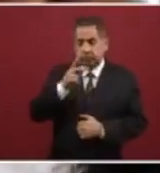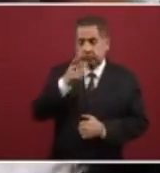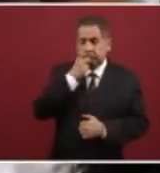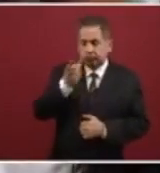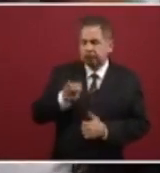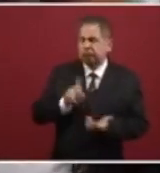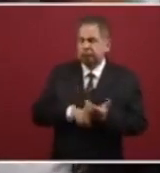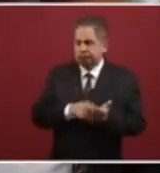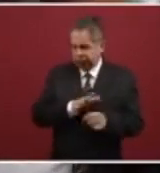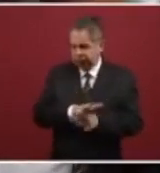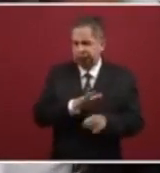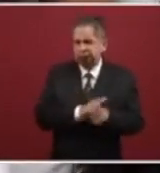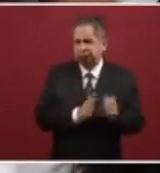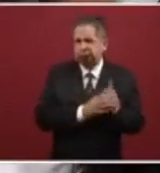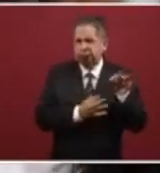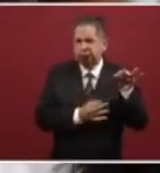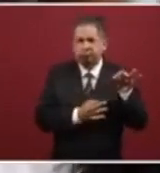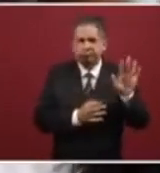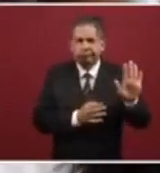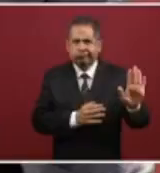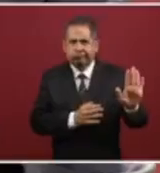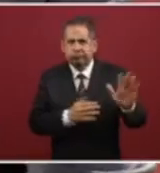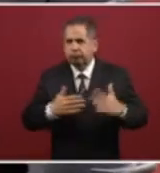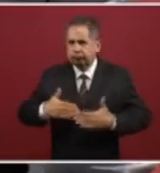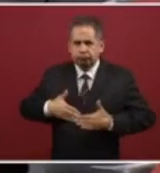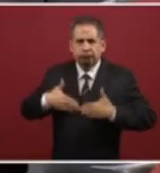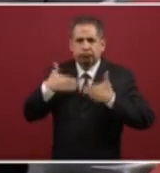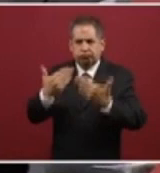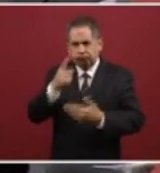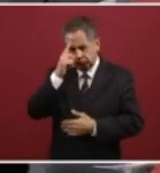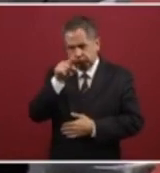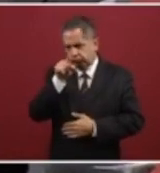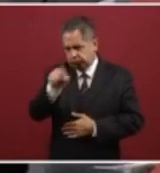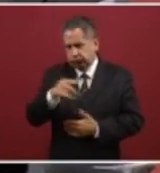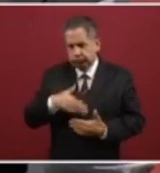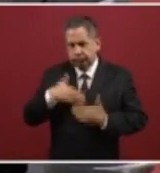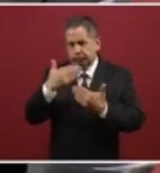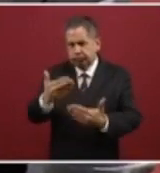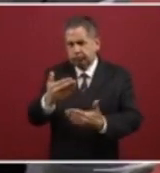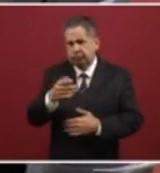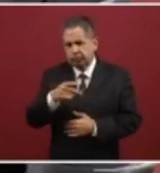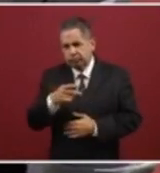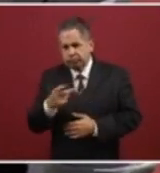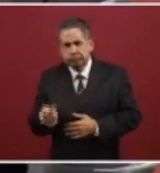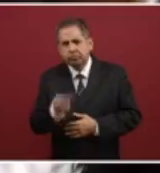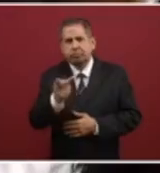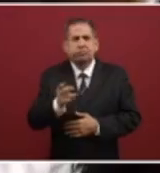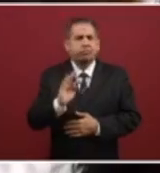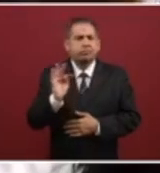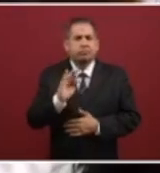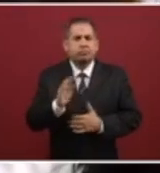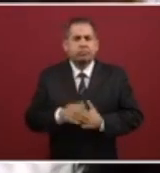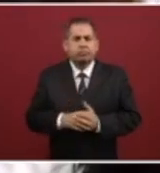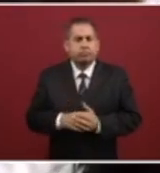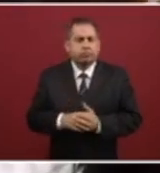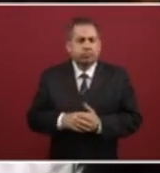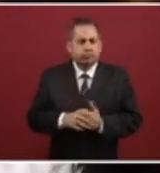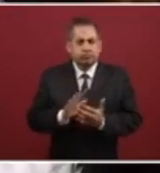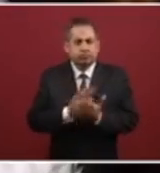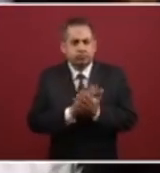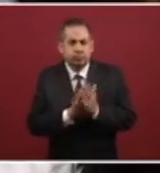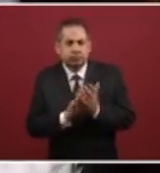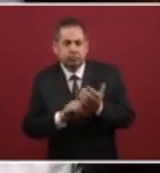tiene documentos. Yo confío en usted, secretario, pero la pregunta es, si no hay un acuerdo